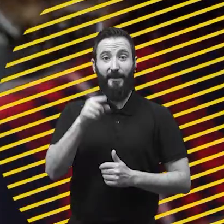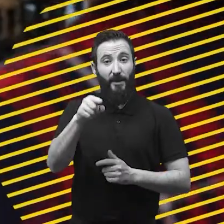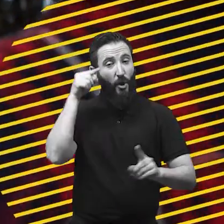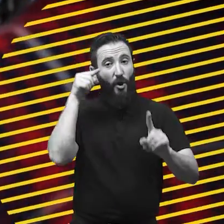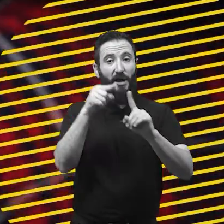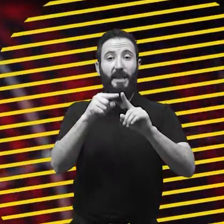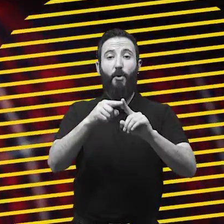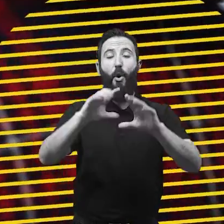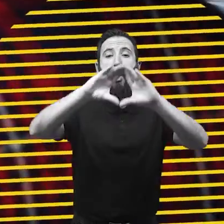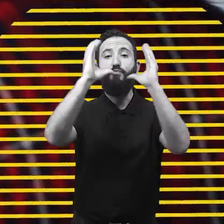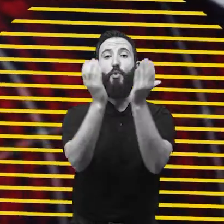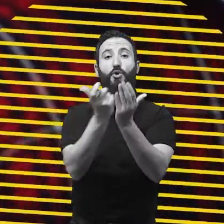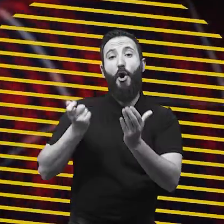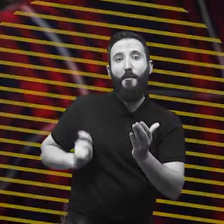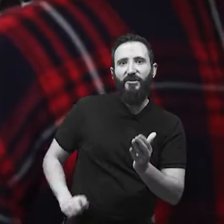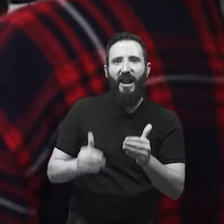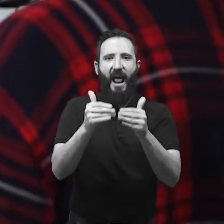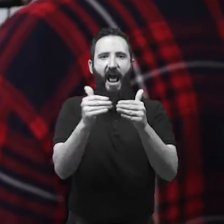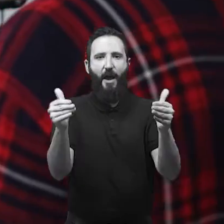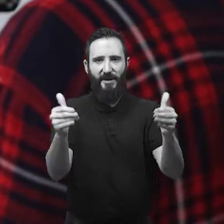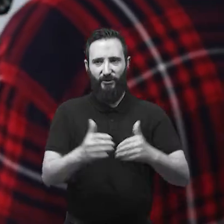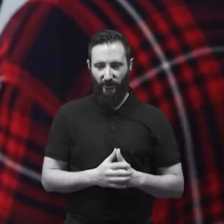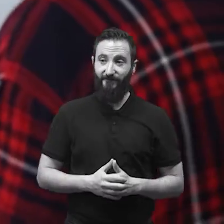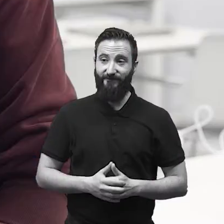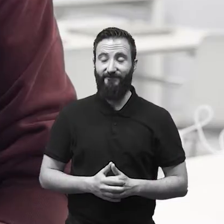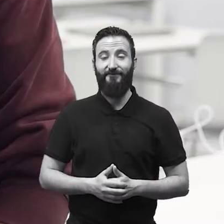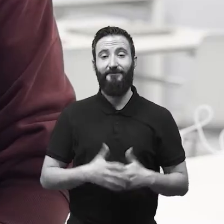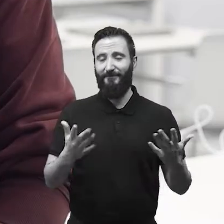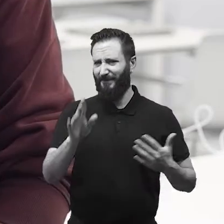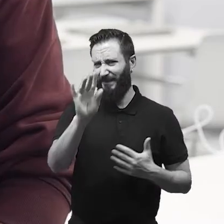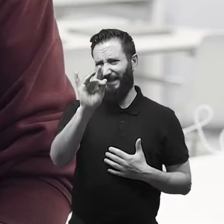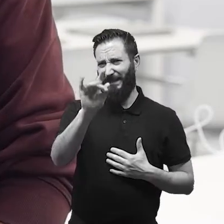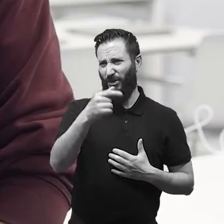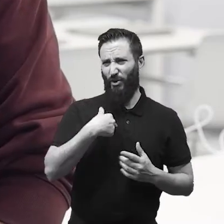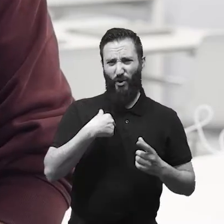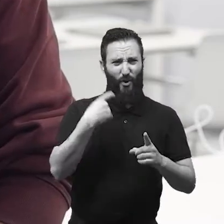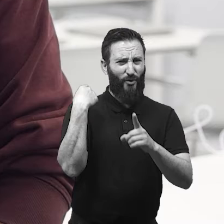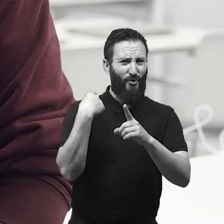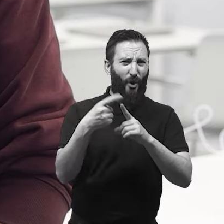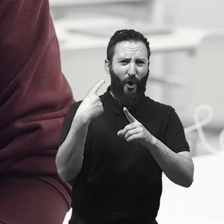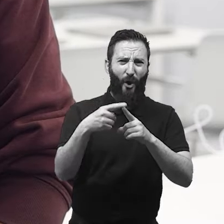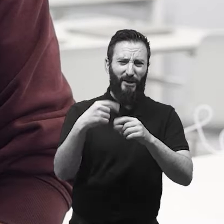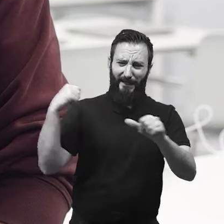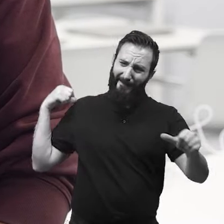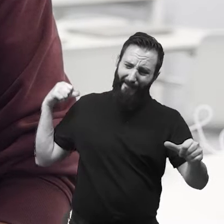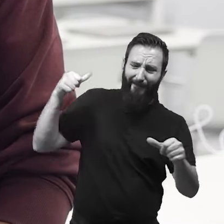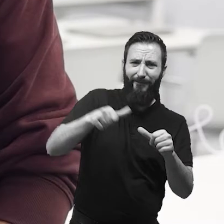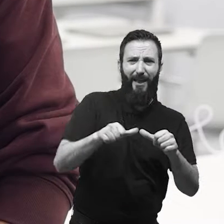abrimos una puerta hacia el mundo profesional. Por supuesto, todas las cosas que he aprendido,